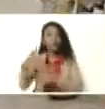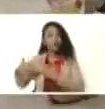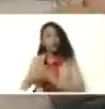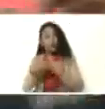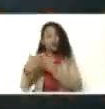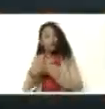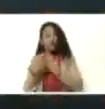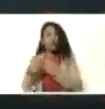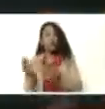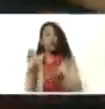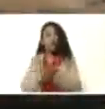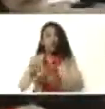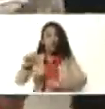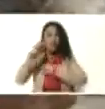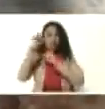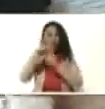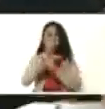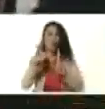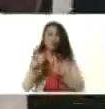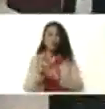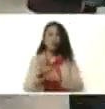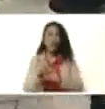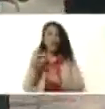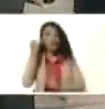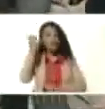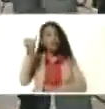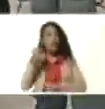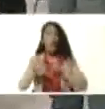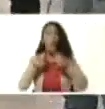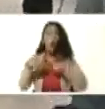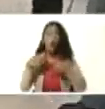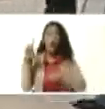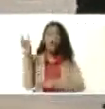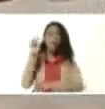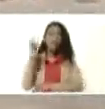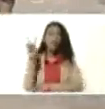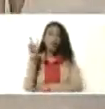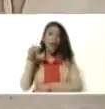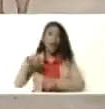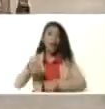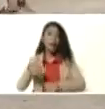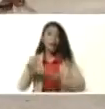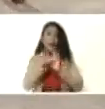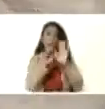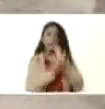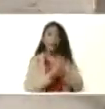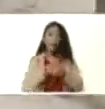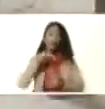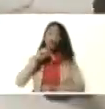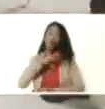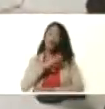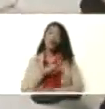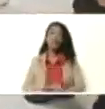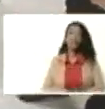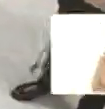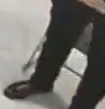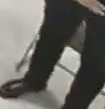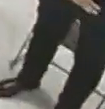se impuso la victoria de la cultura. La idea, el color en Venezuela en esta etapa histórica.